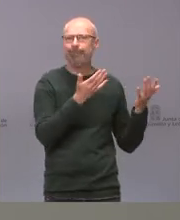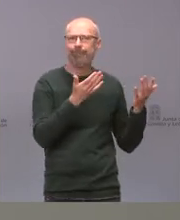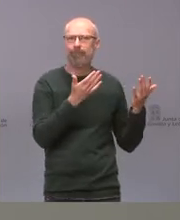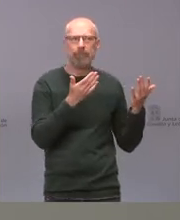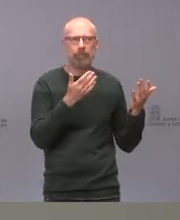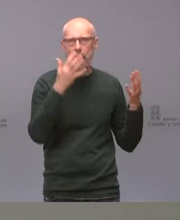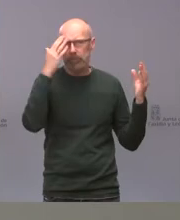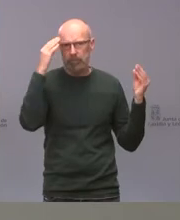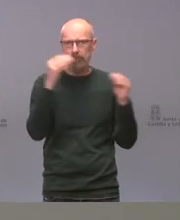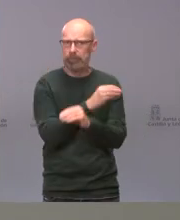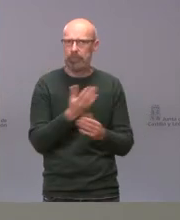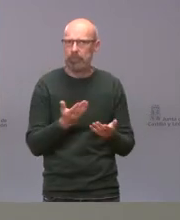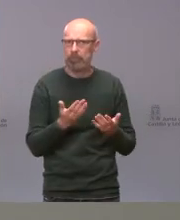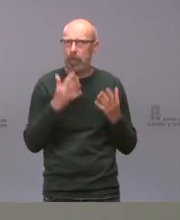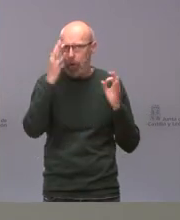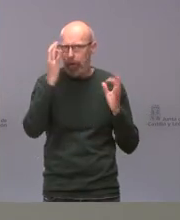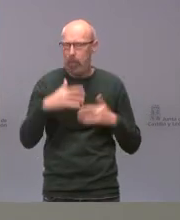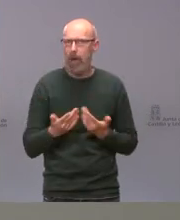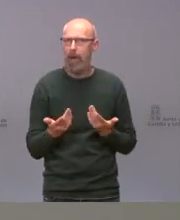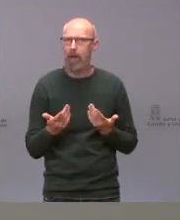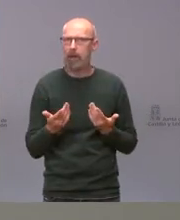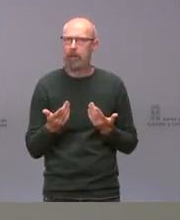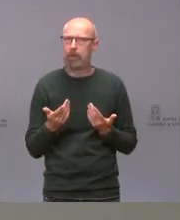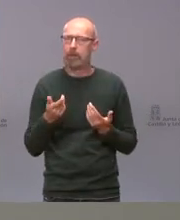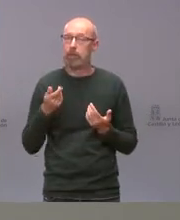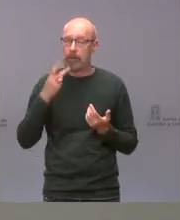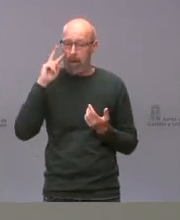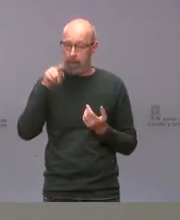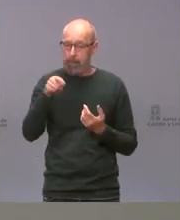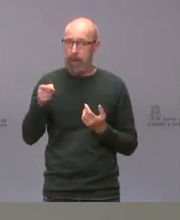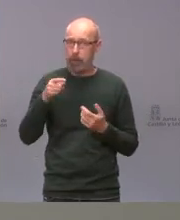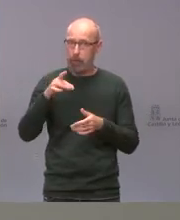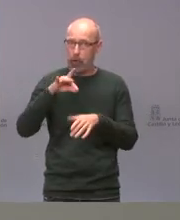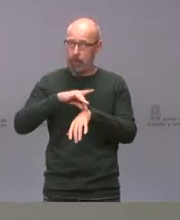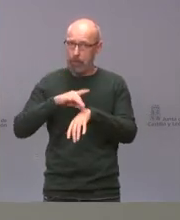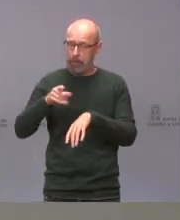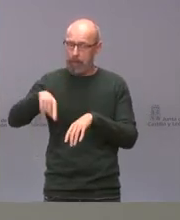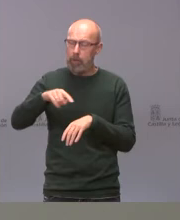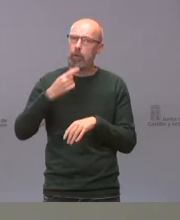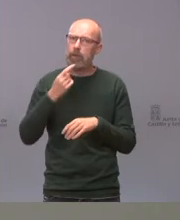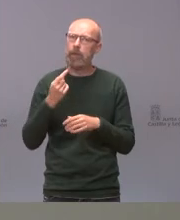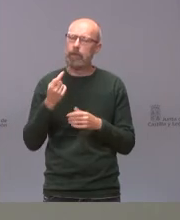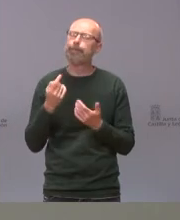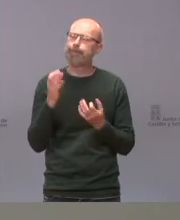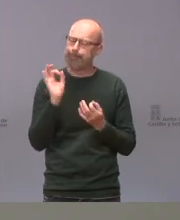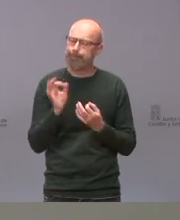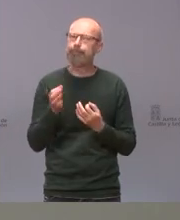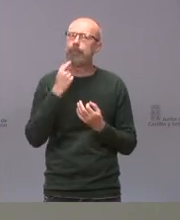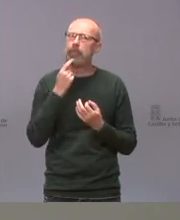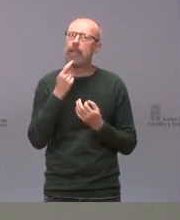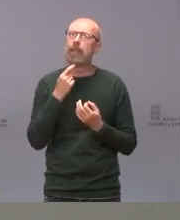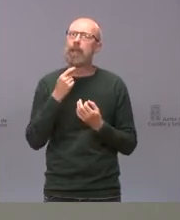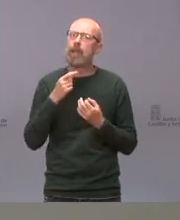Nuestros expertos clínicos nos han comentado que está viéndose un aumento, como ha comentado el portavoz, de ingresos en